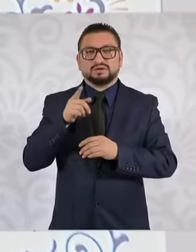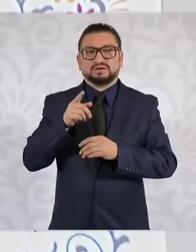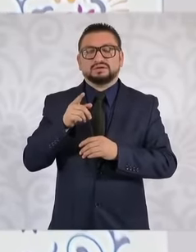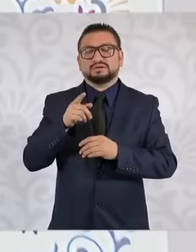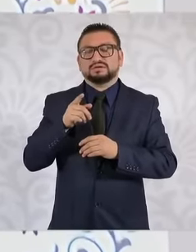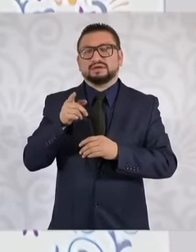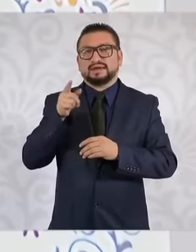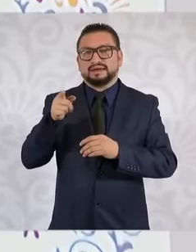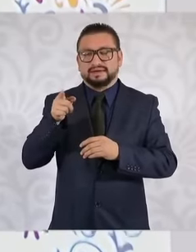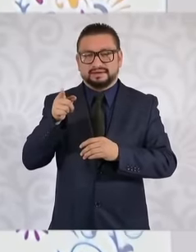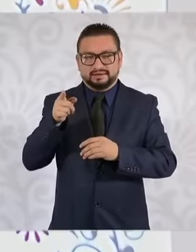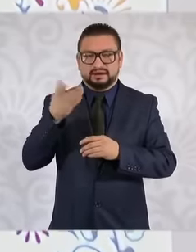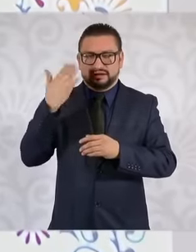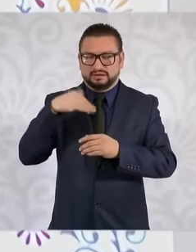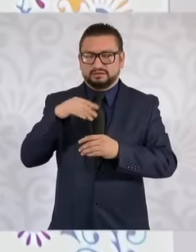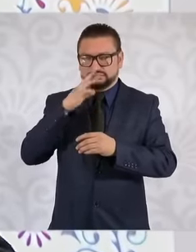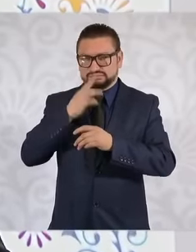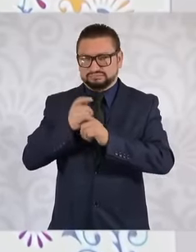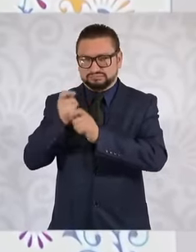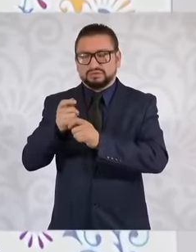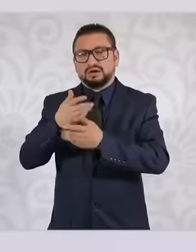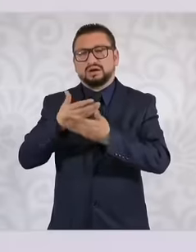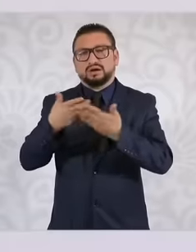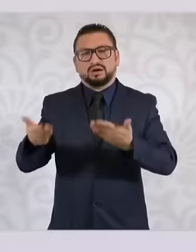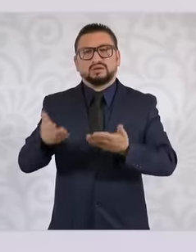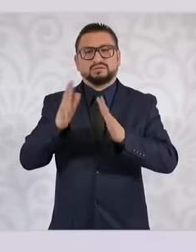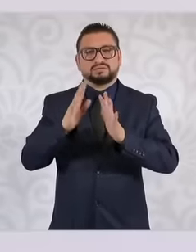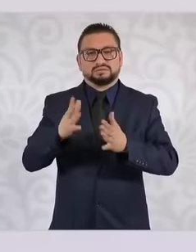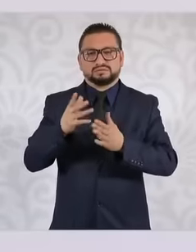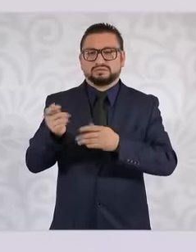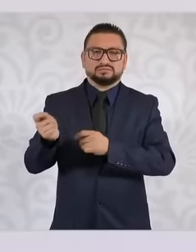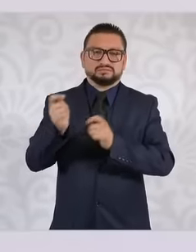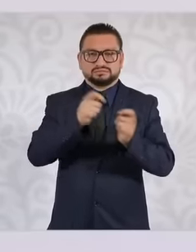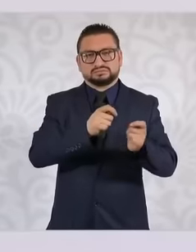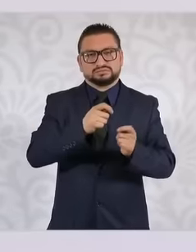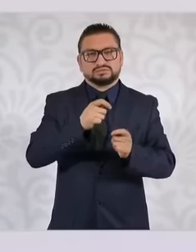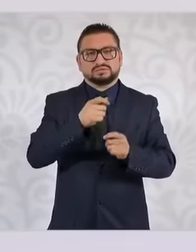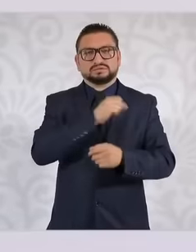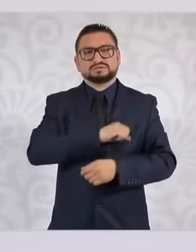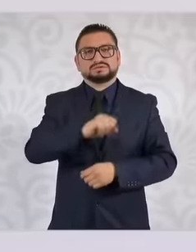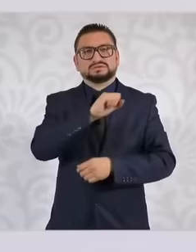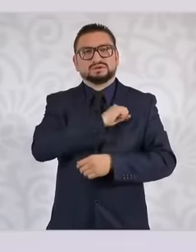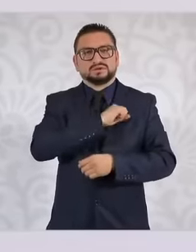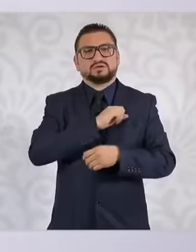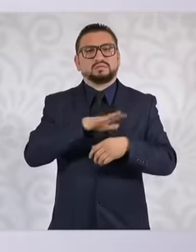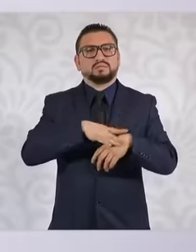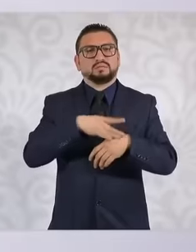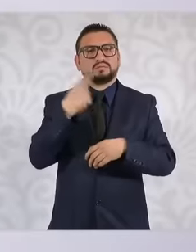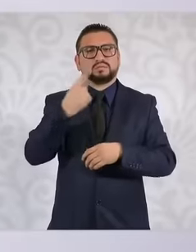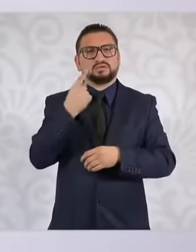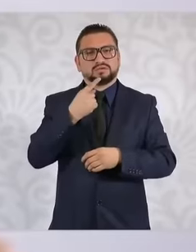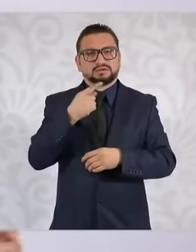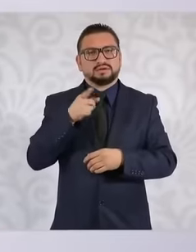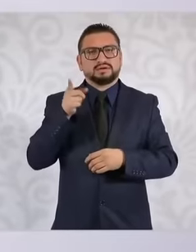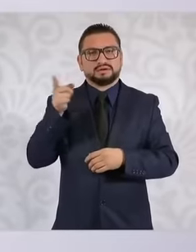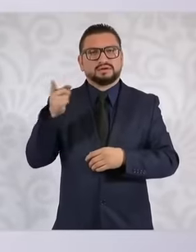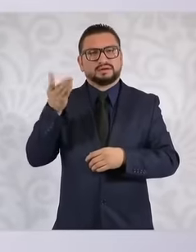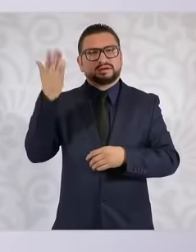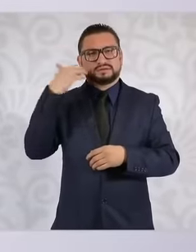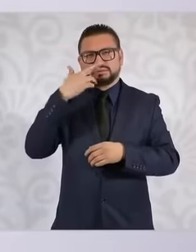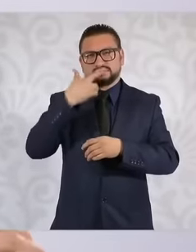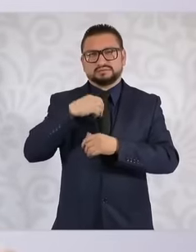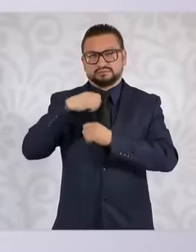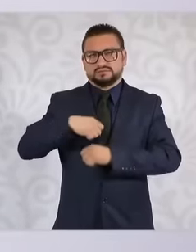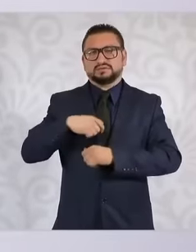Innovación Pública. Y ahora tomé la decisión de que se fuera a Salud, porque aparte de que estuvo encargado durante